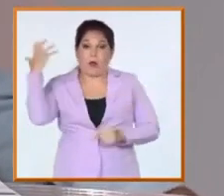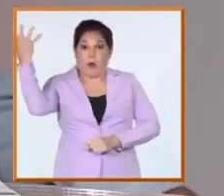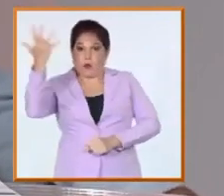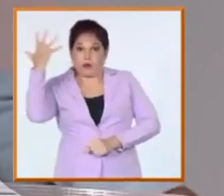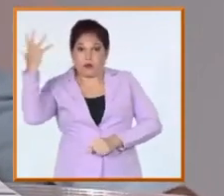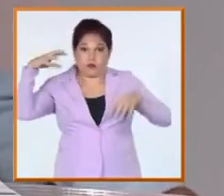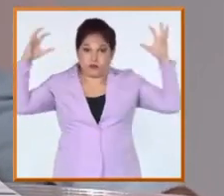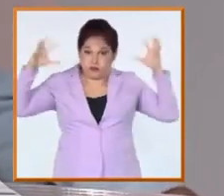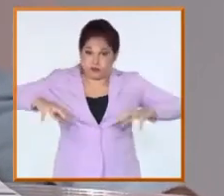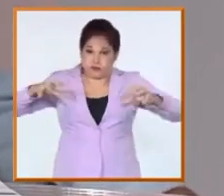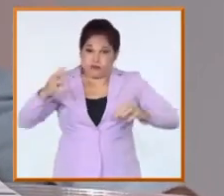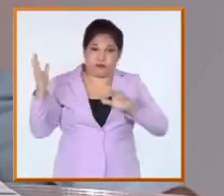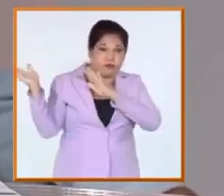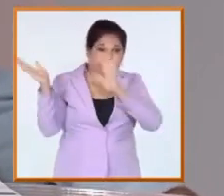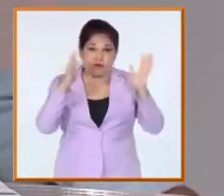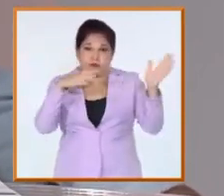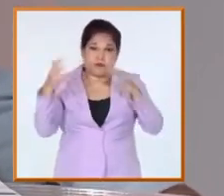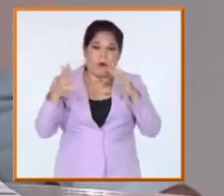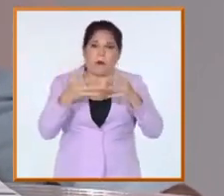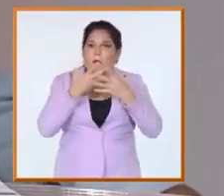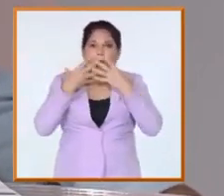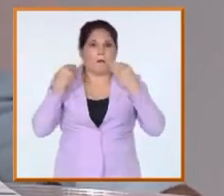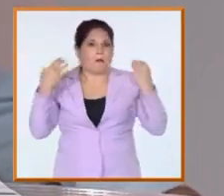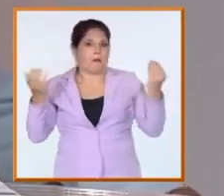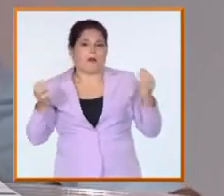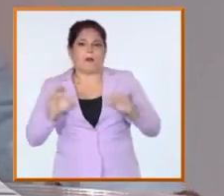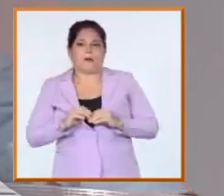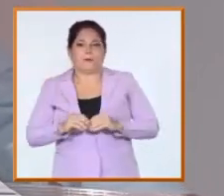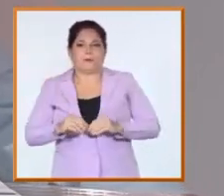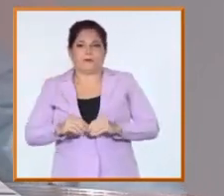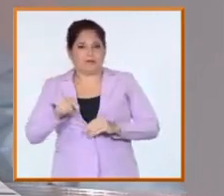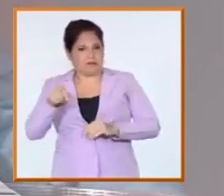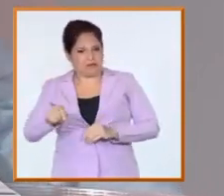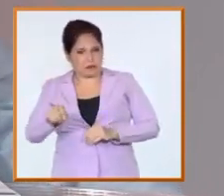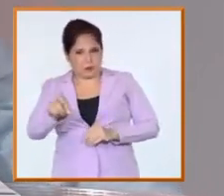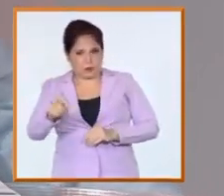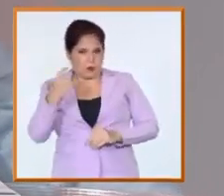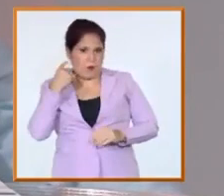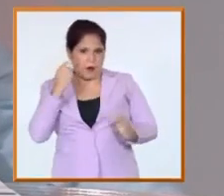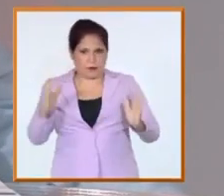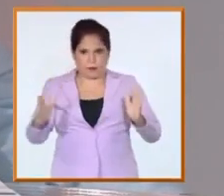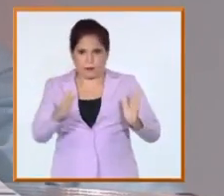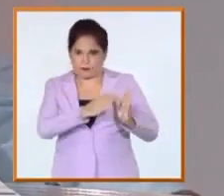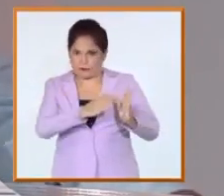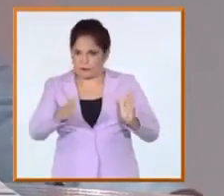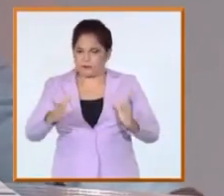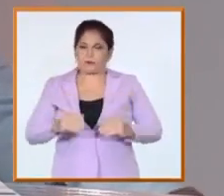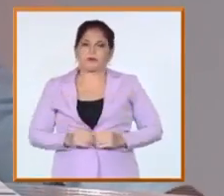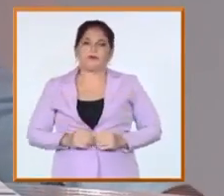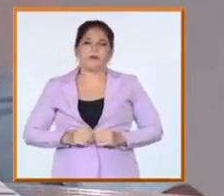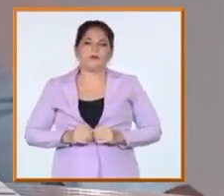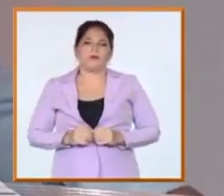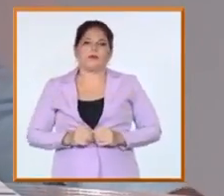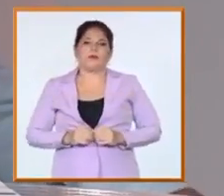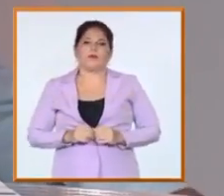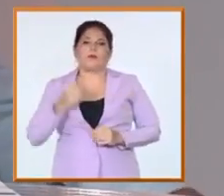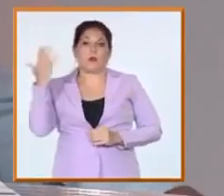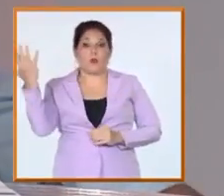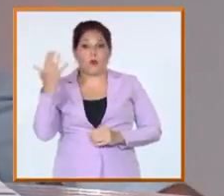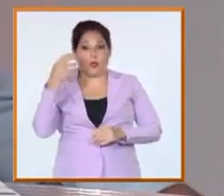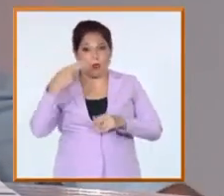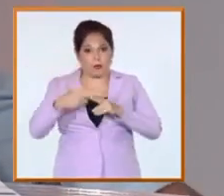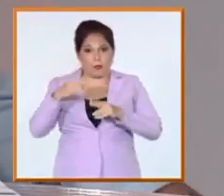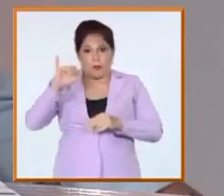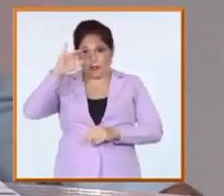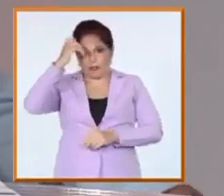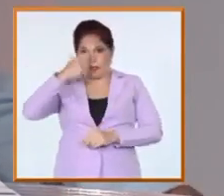ejemplo el en los últimos 12 meses que pasó en primer lugar el huracán yang